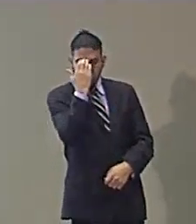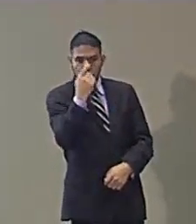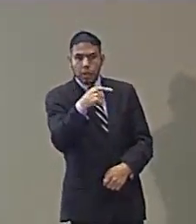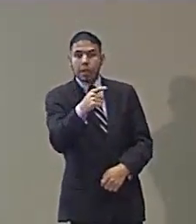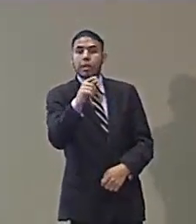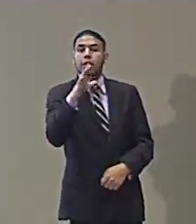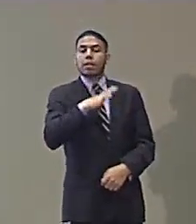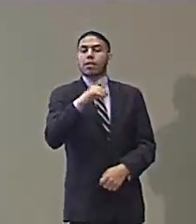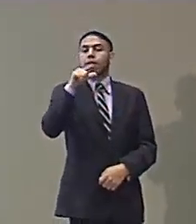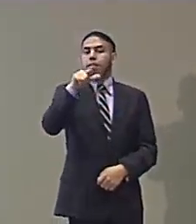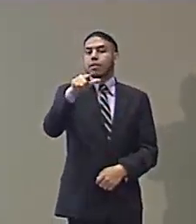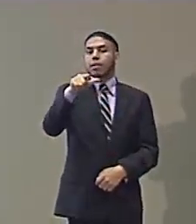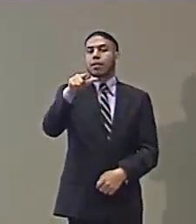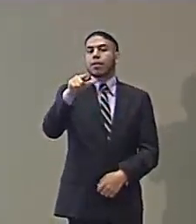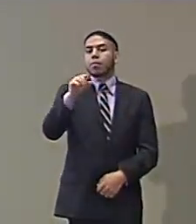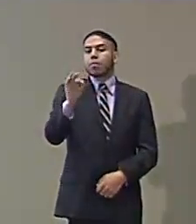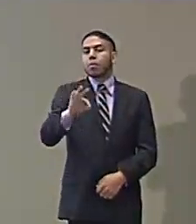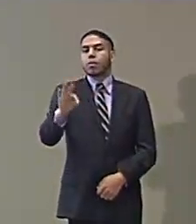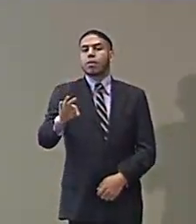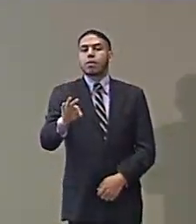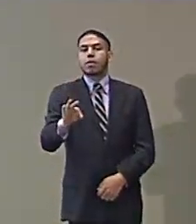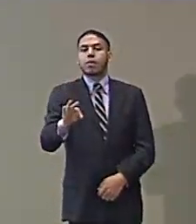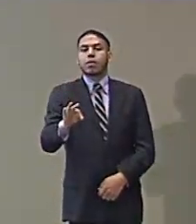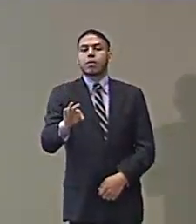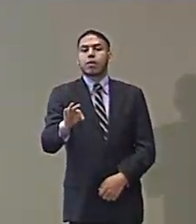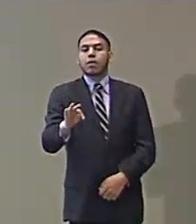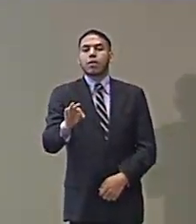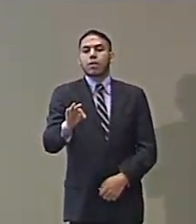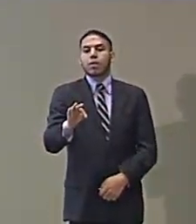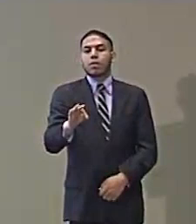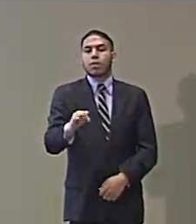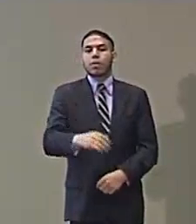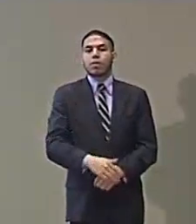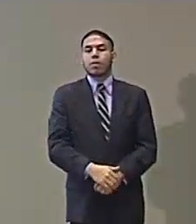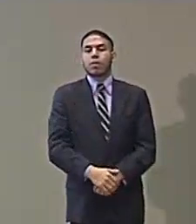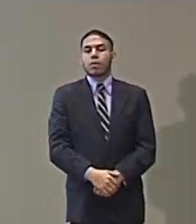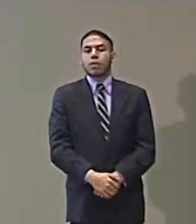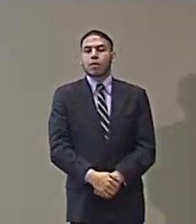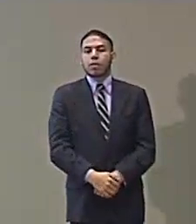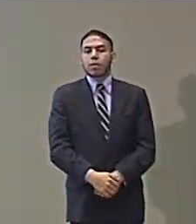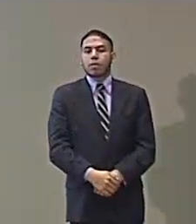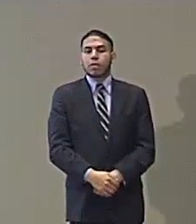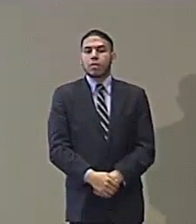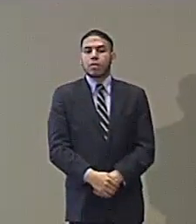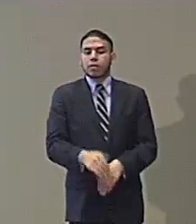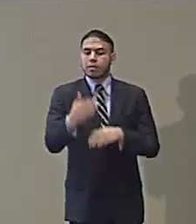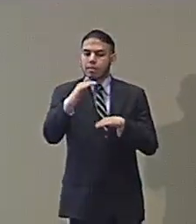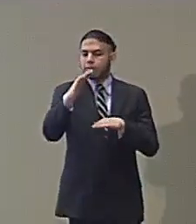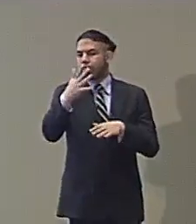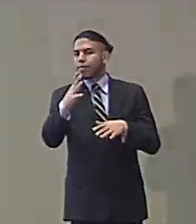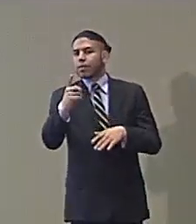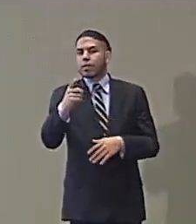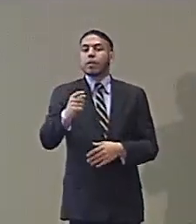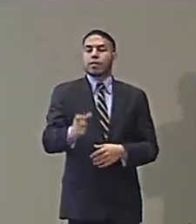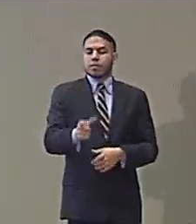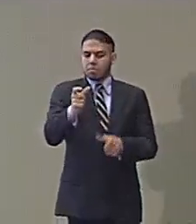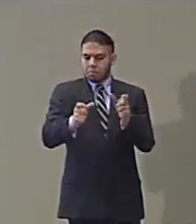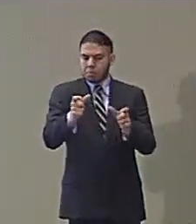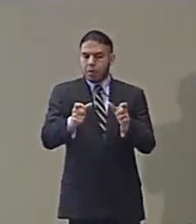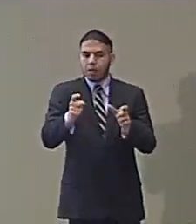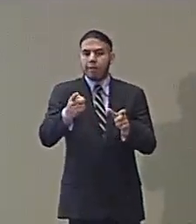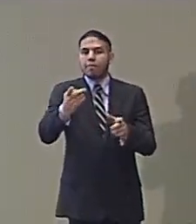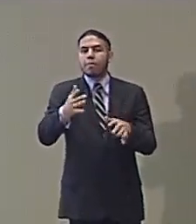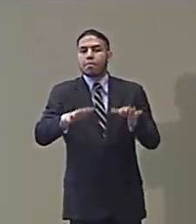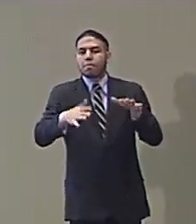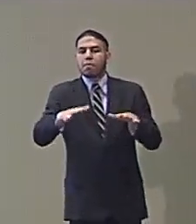17 por ciento de los visitantes que vienen del turismo total que son aproximada la cifra varía pero son alrededor de 20 millones de